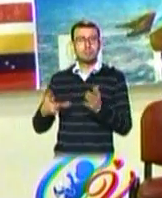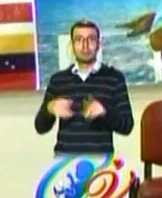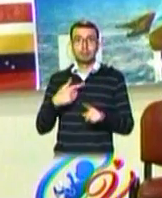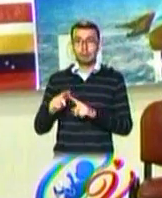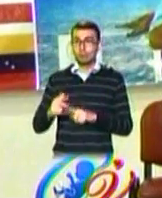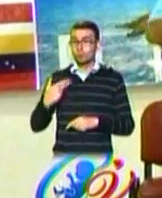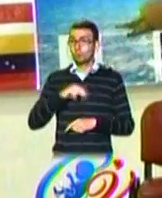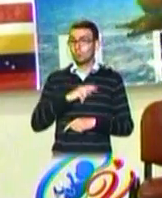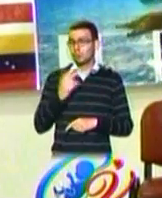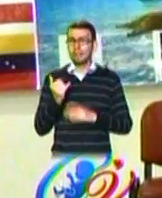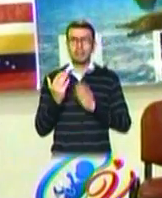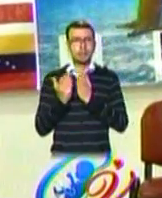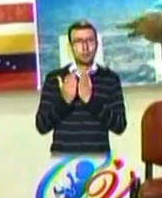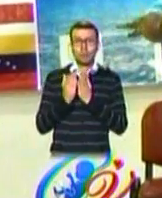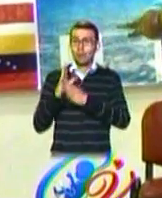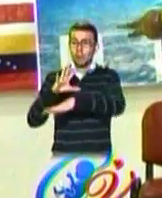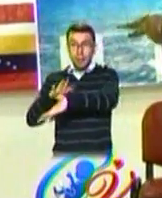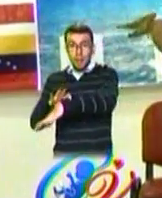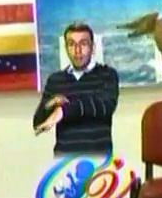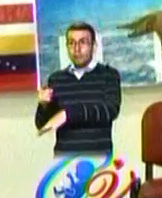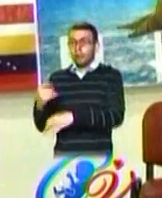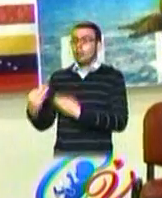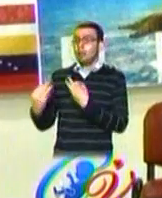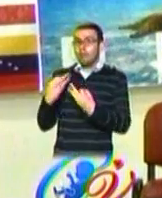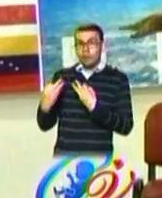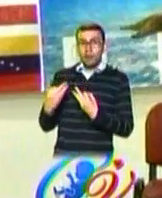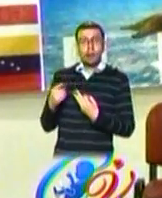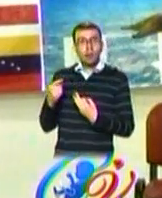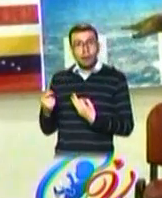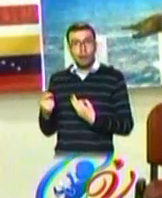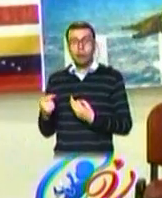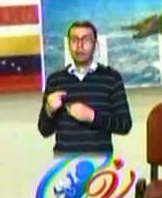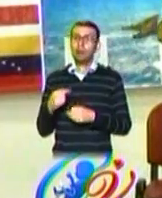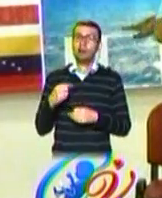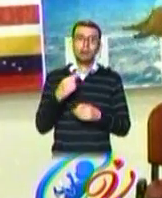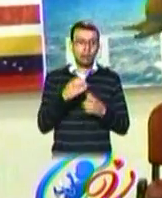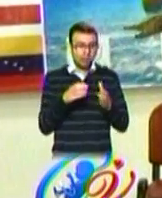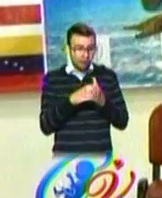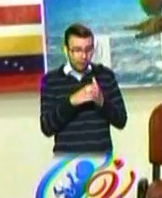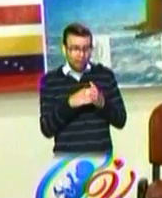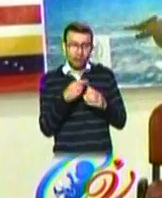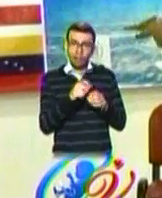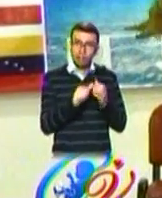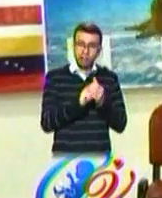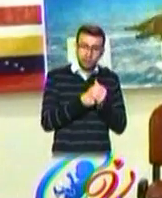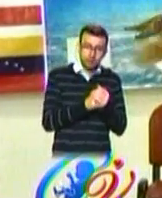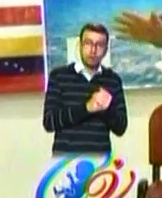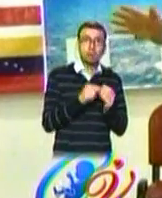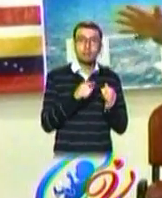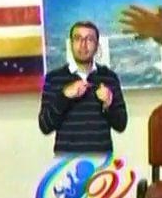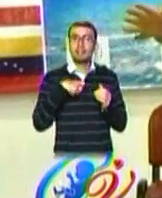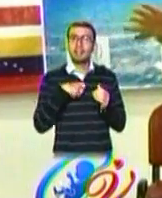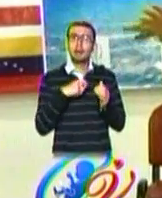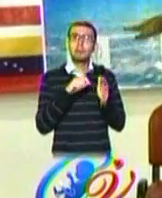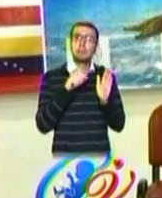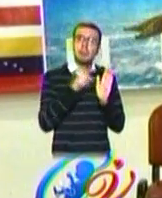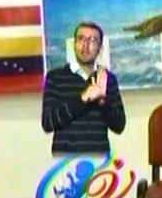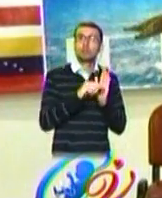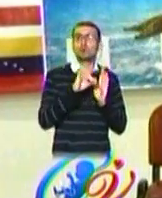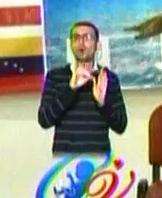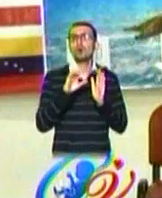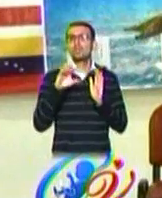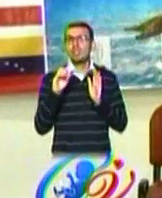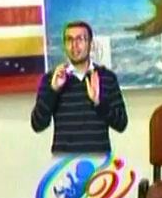estudiamos medicina nos enseñaron en fisiología que una célula tenía una carga de menos 80 milivoltios. Esto